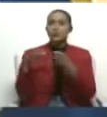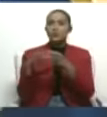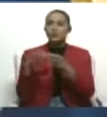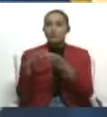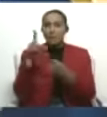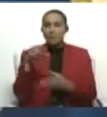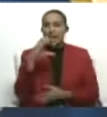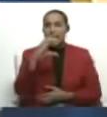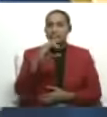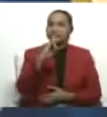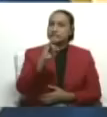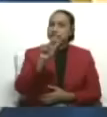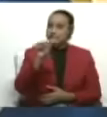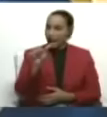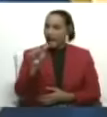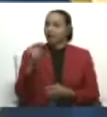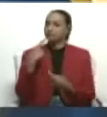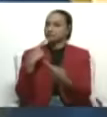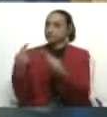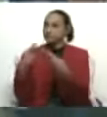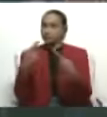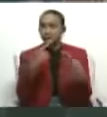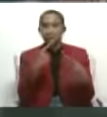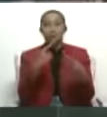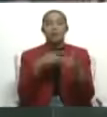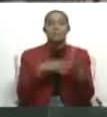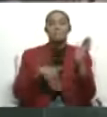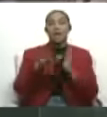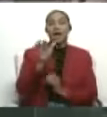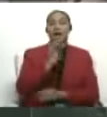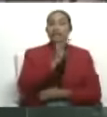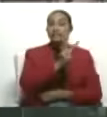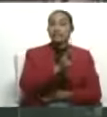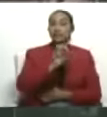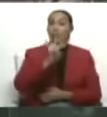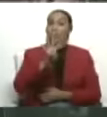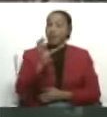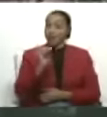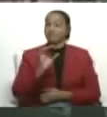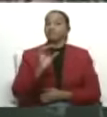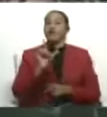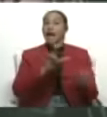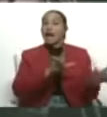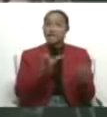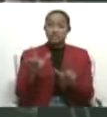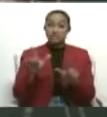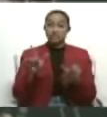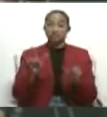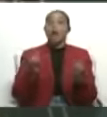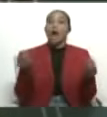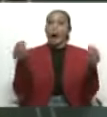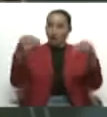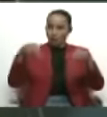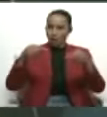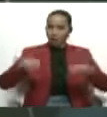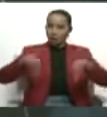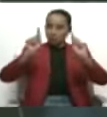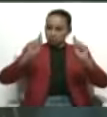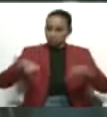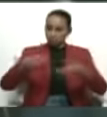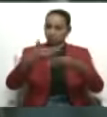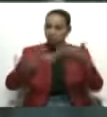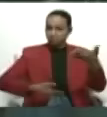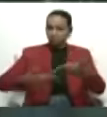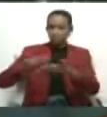ya este año hemos llegado a más de 340 acuerdos firmados entre Venezuela y la Federación de